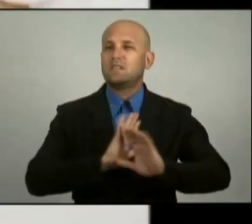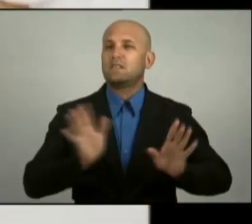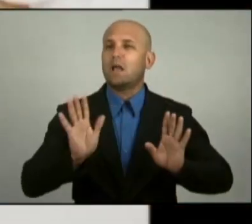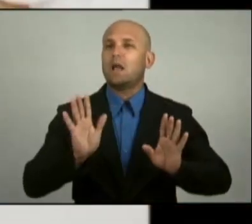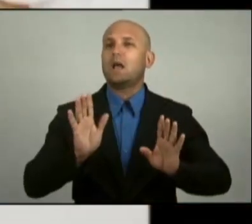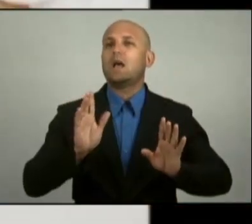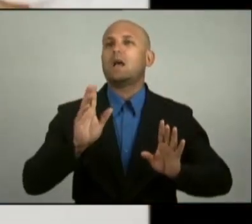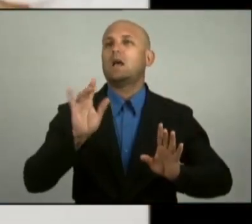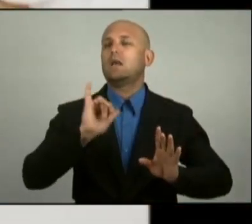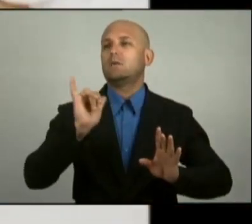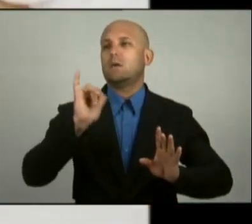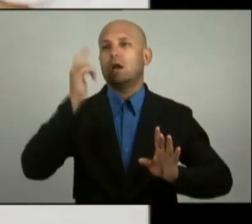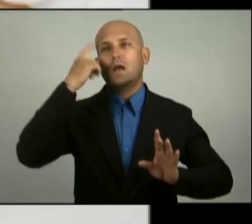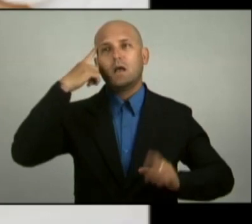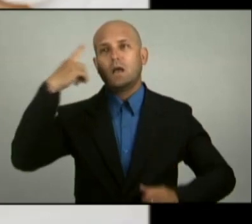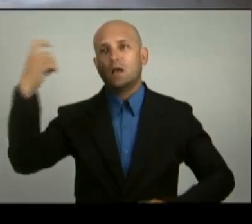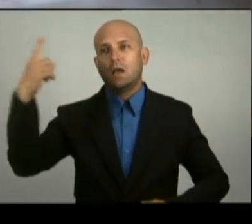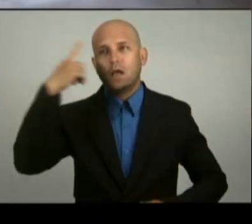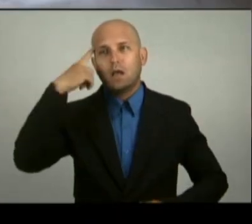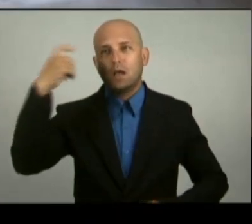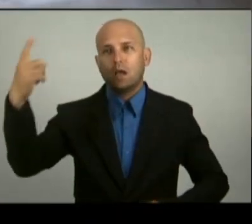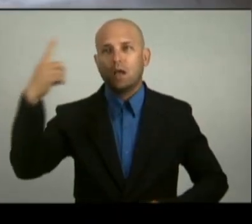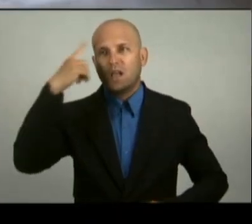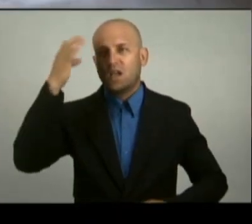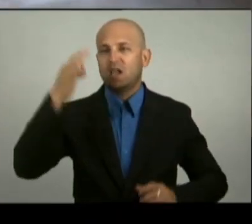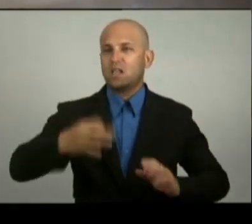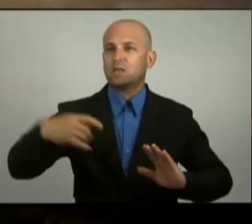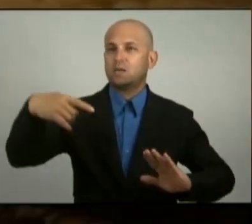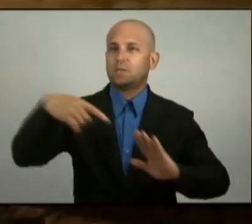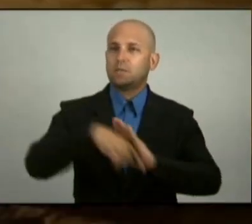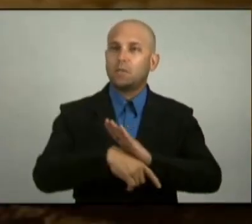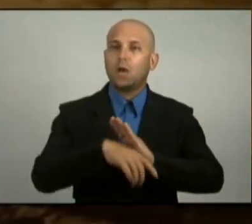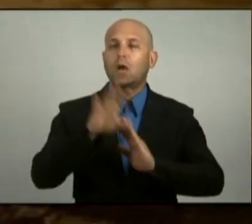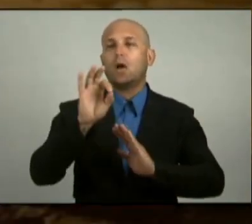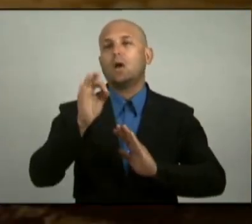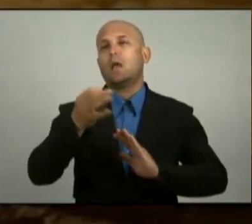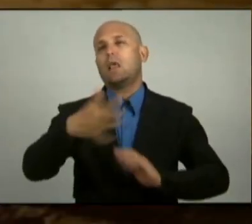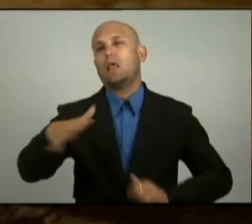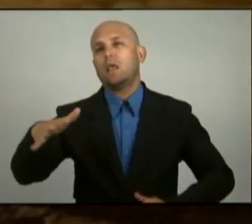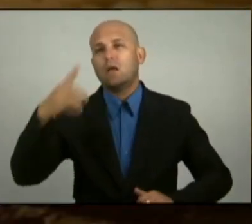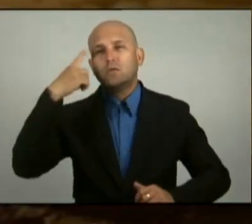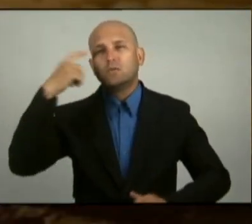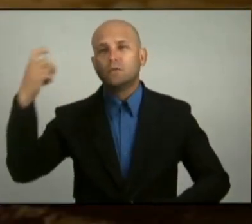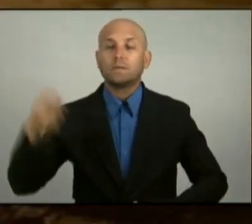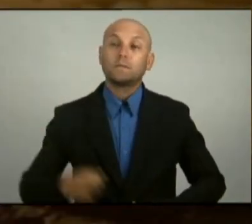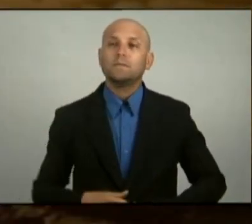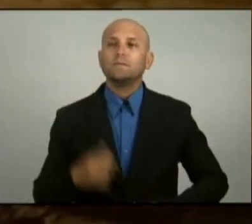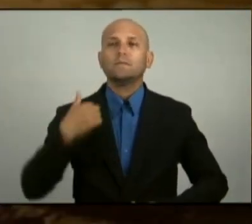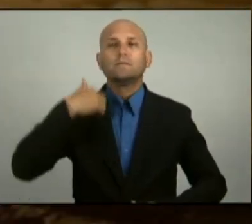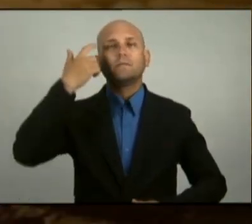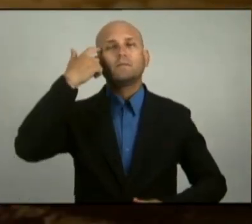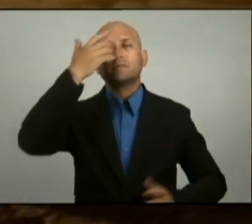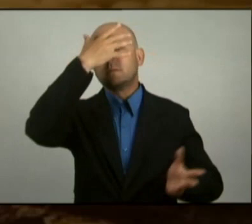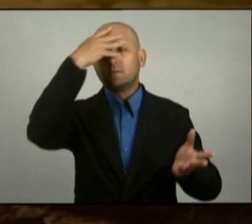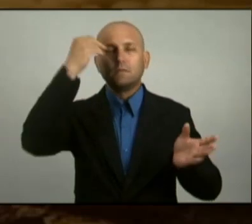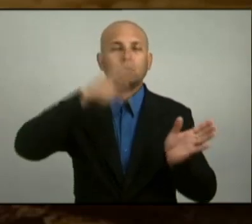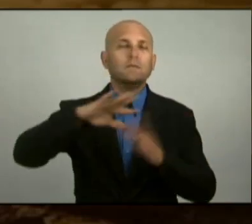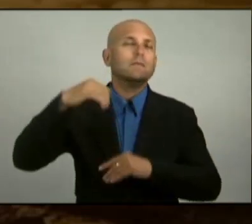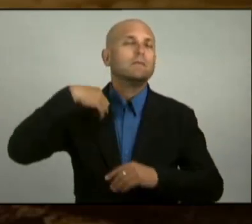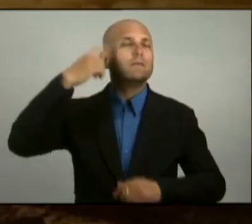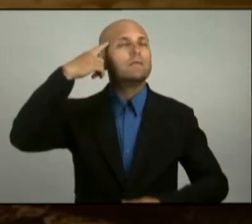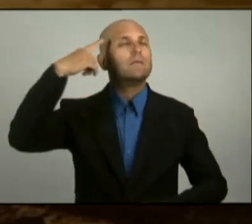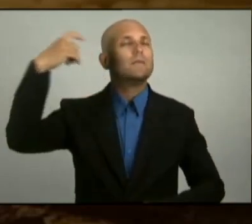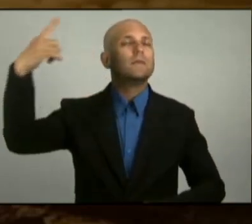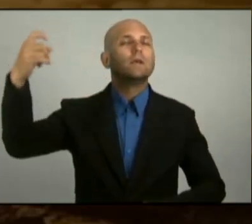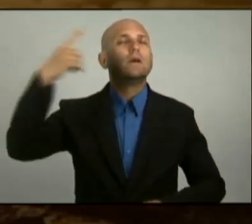no Rem o sueño superficial el sueño En definitiva consigue apartar al individuo de su vida despierta así como de las presiones